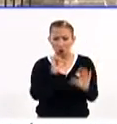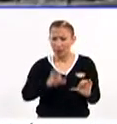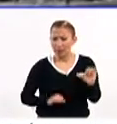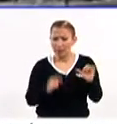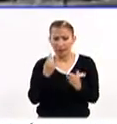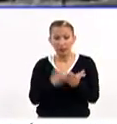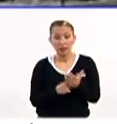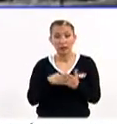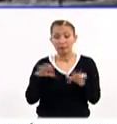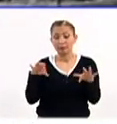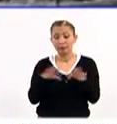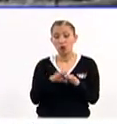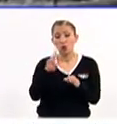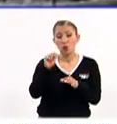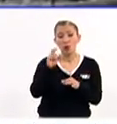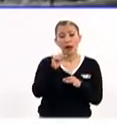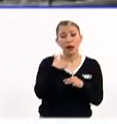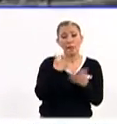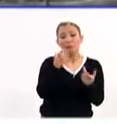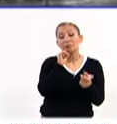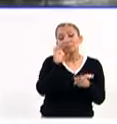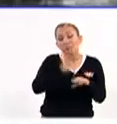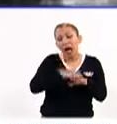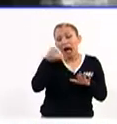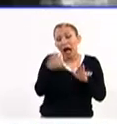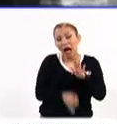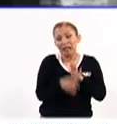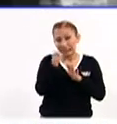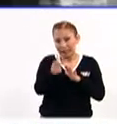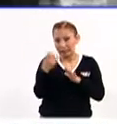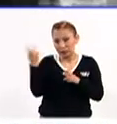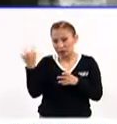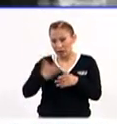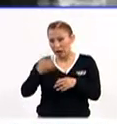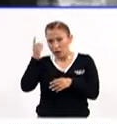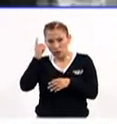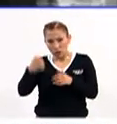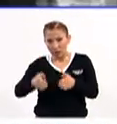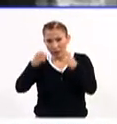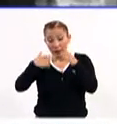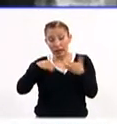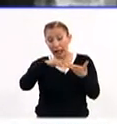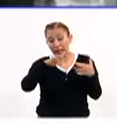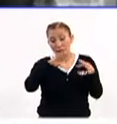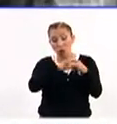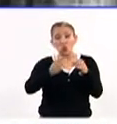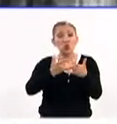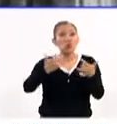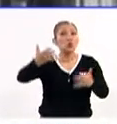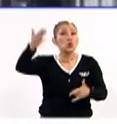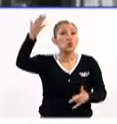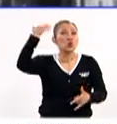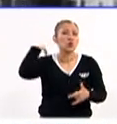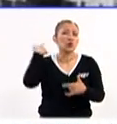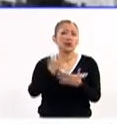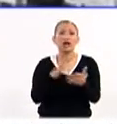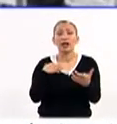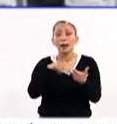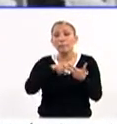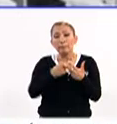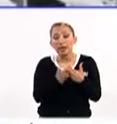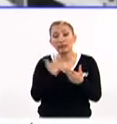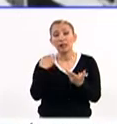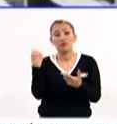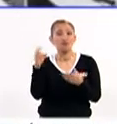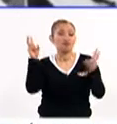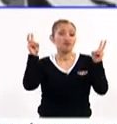actividad. El vínculo de la UNAM va, sin embargo, más allá de este hecho, pues mantiene una relación histórica entrañable desde la conformación